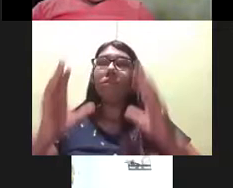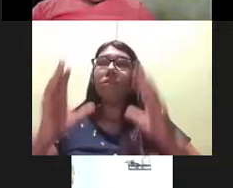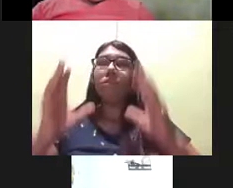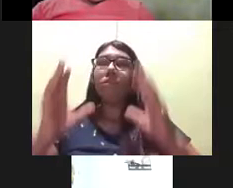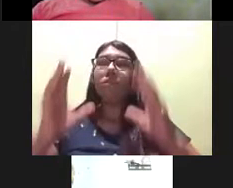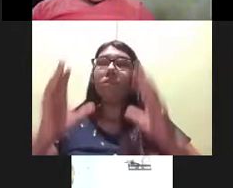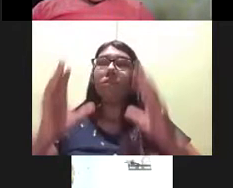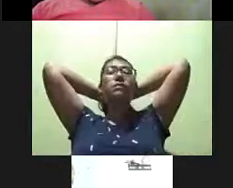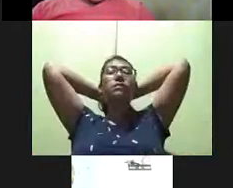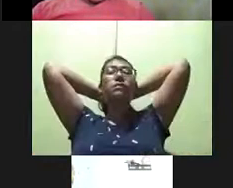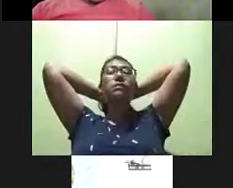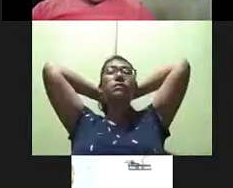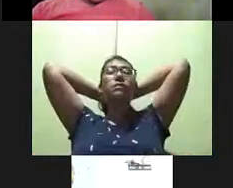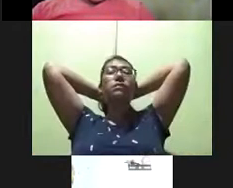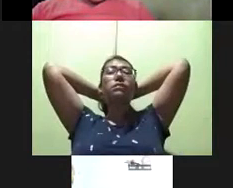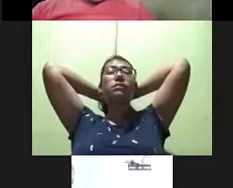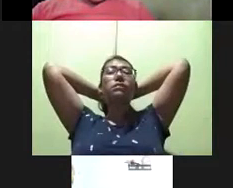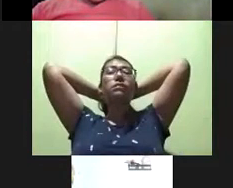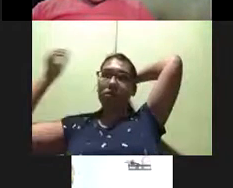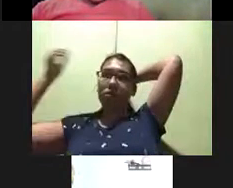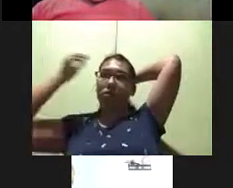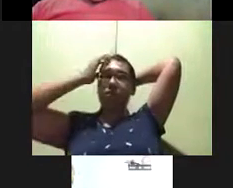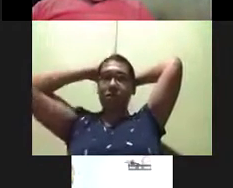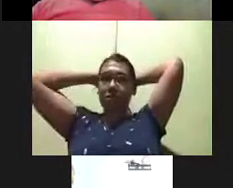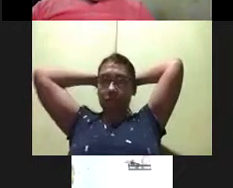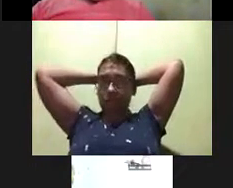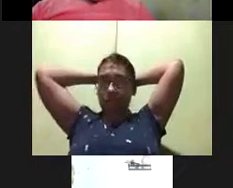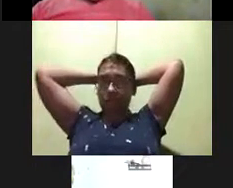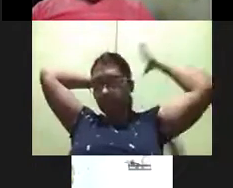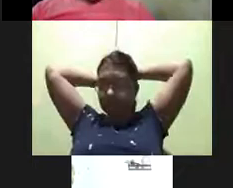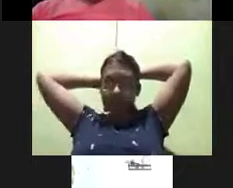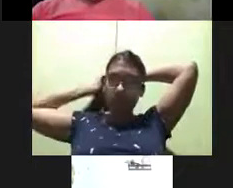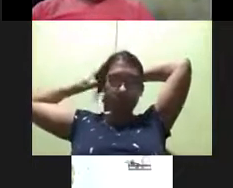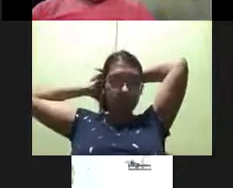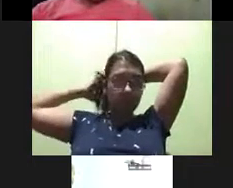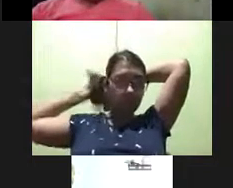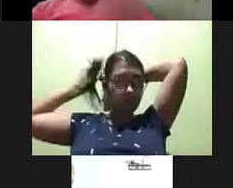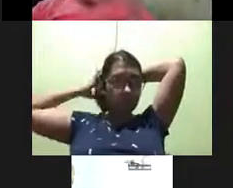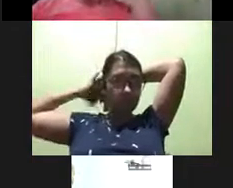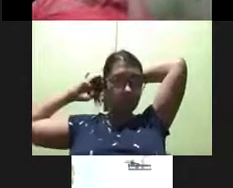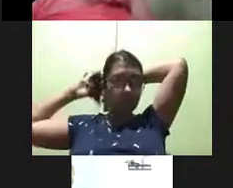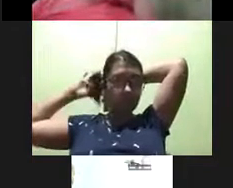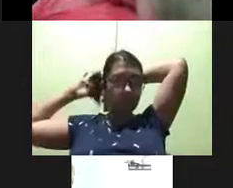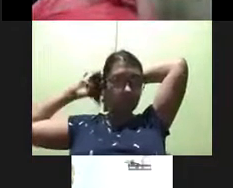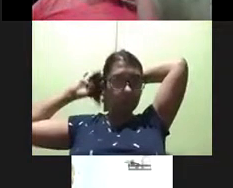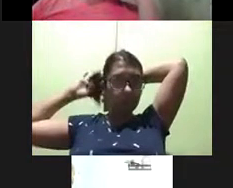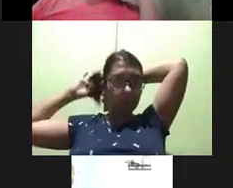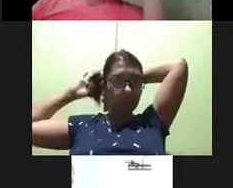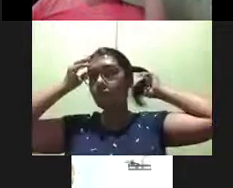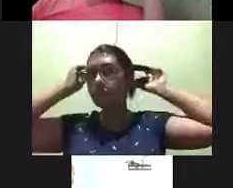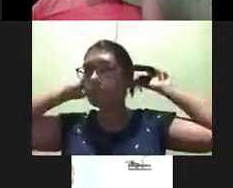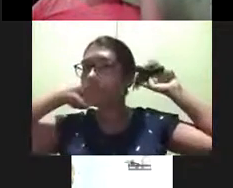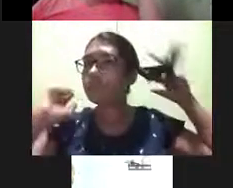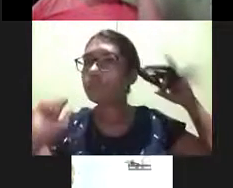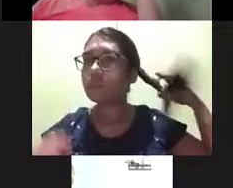señorita Kenia González, y, pero en este caso le va a preguntar el full name. Y le va a decir, how can you please